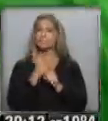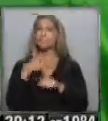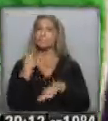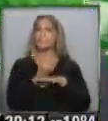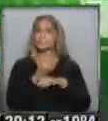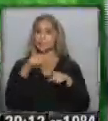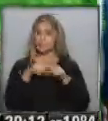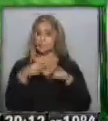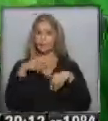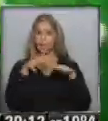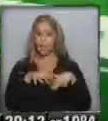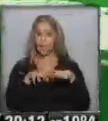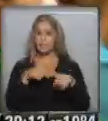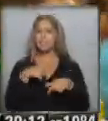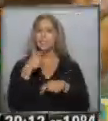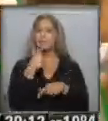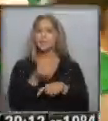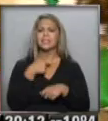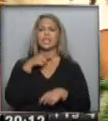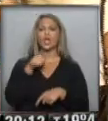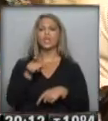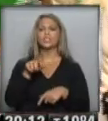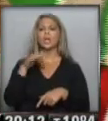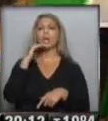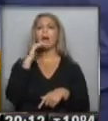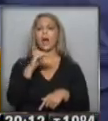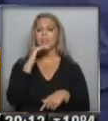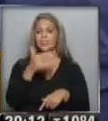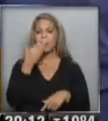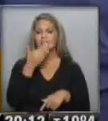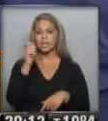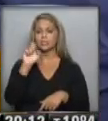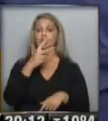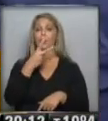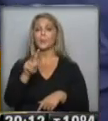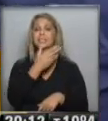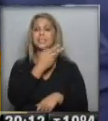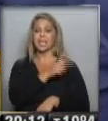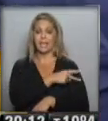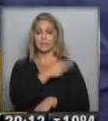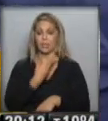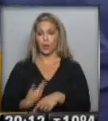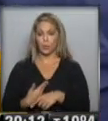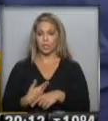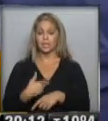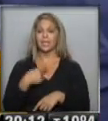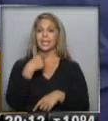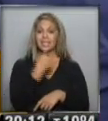repudiaron además las declaraciones de la vicejefa de gobierno porteño, María Eugenia Vidal, quien anunció que llevarán a la justicia a